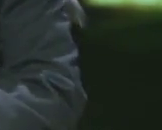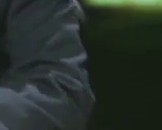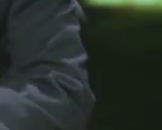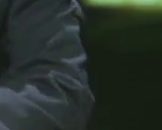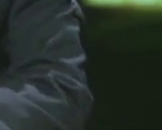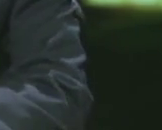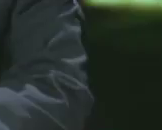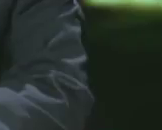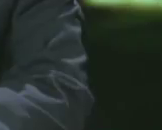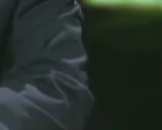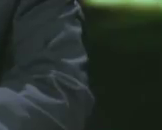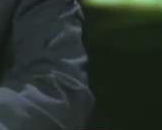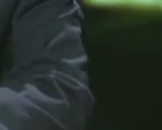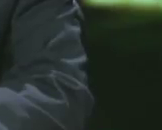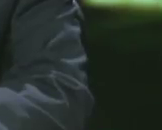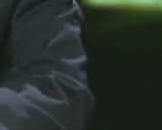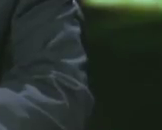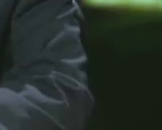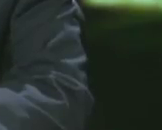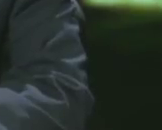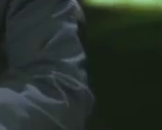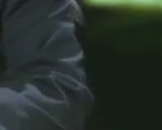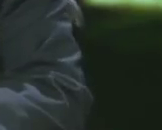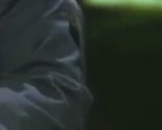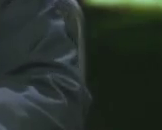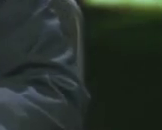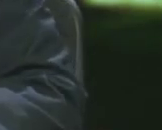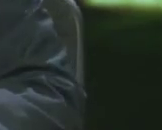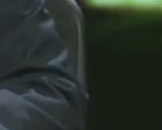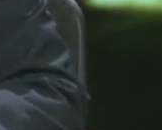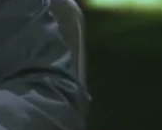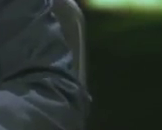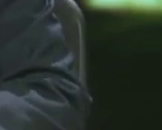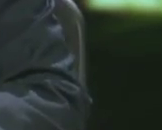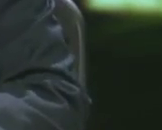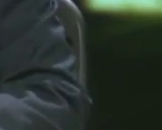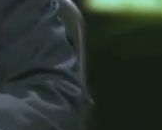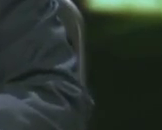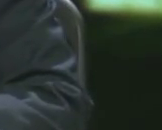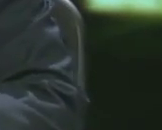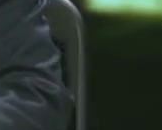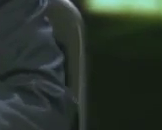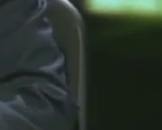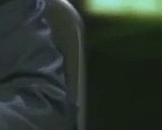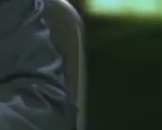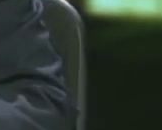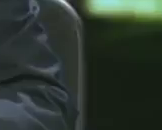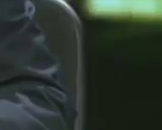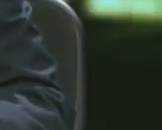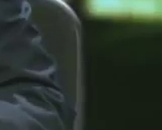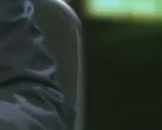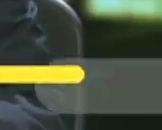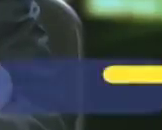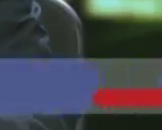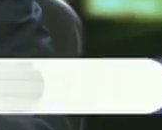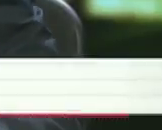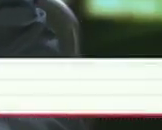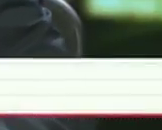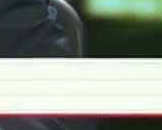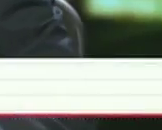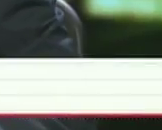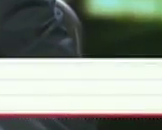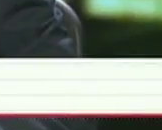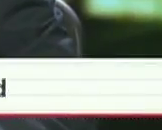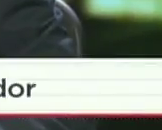es. Numeral toma nota sobre el Libertador. Decíamos con Pedro Calzadilla que un gran bolivariano,